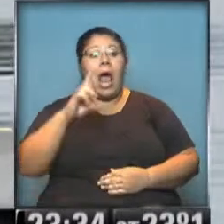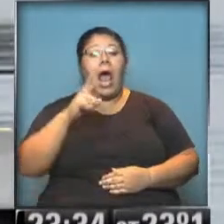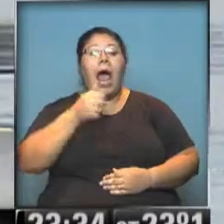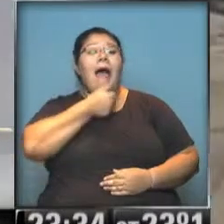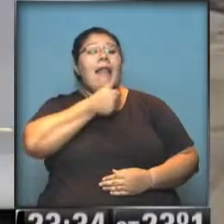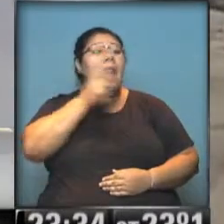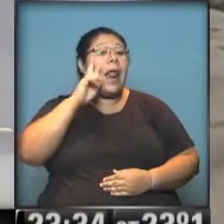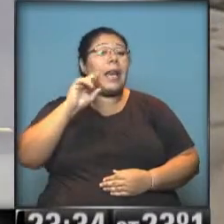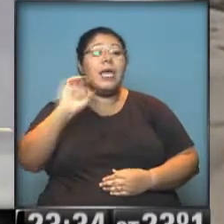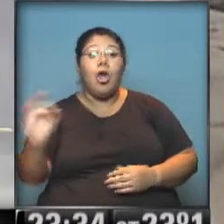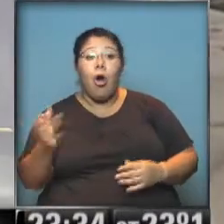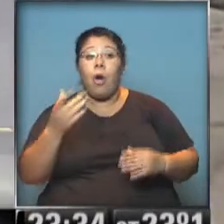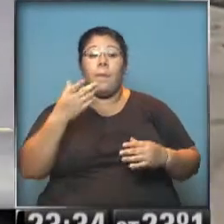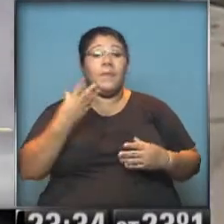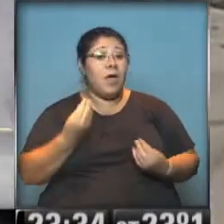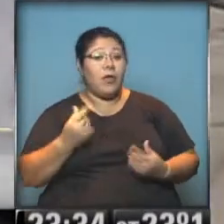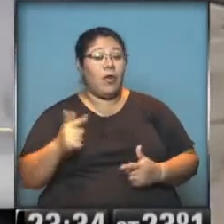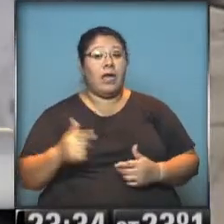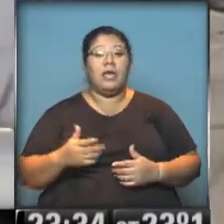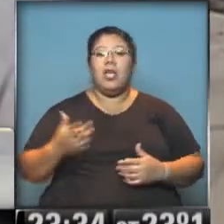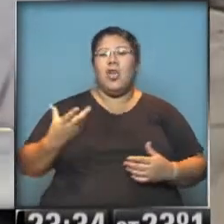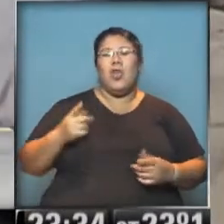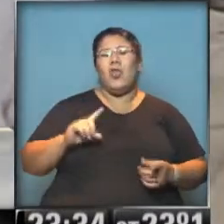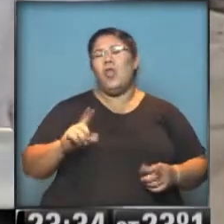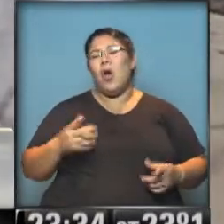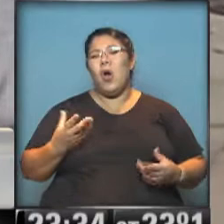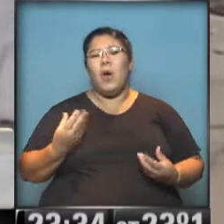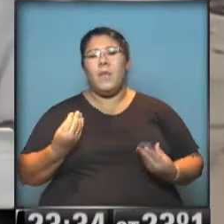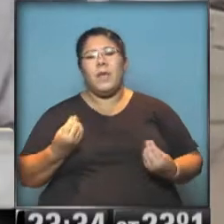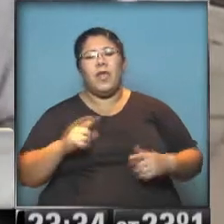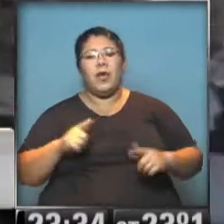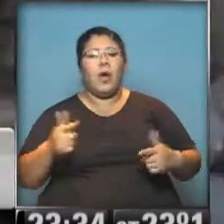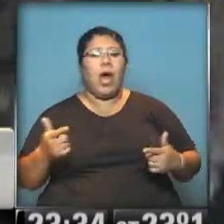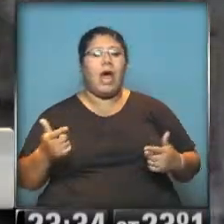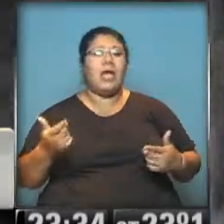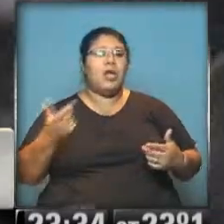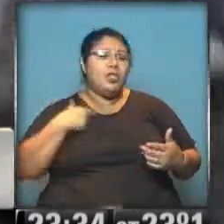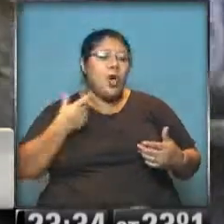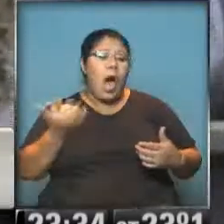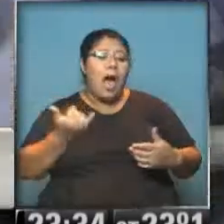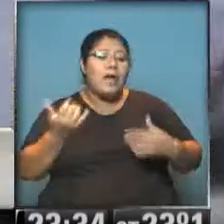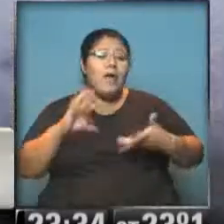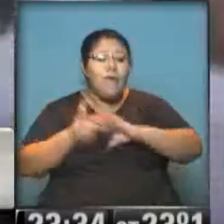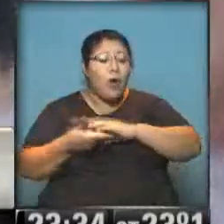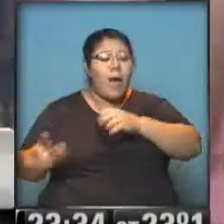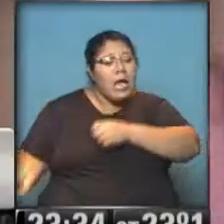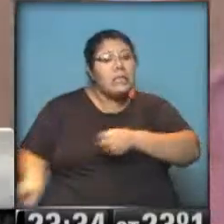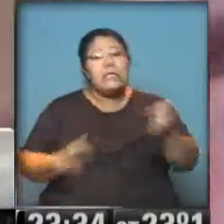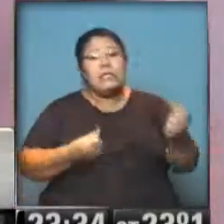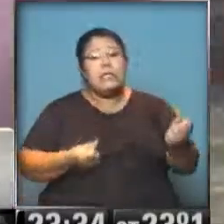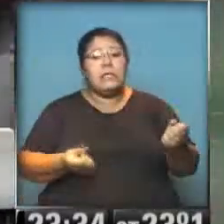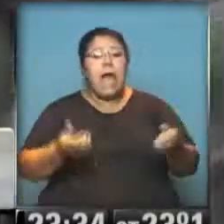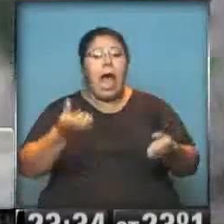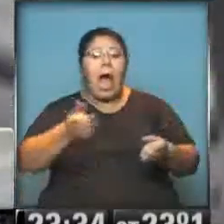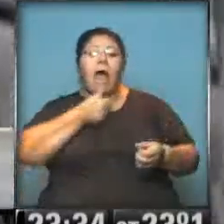¿Al agua no? Tengo que llamar, será el único tengo ese para sacar, pero si sube ya veo ya